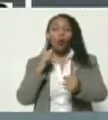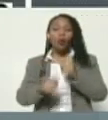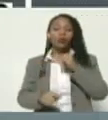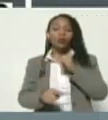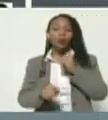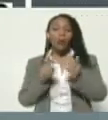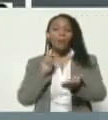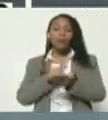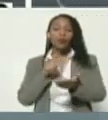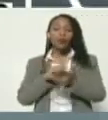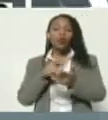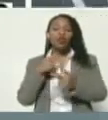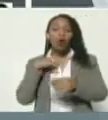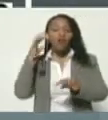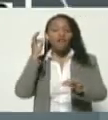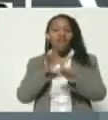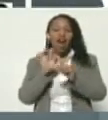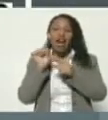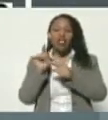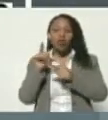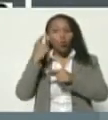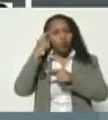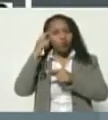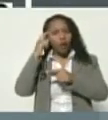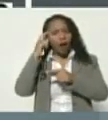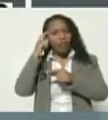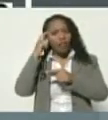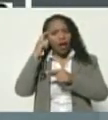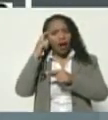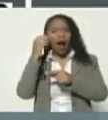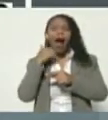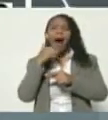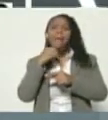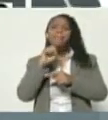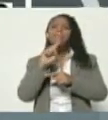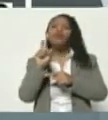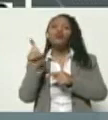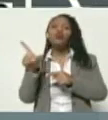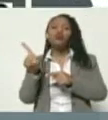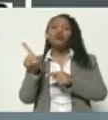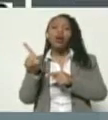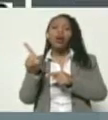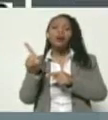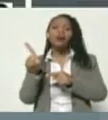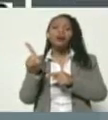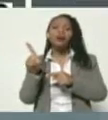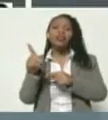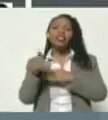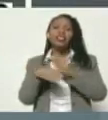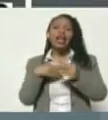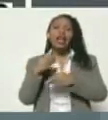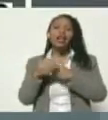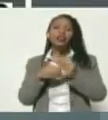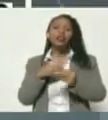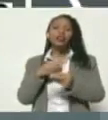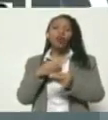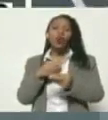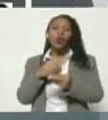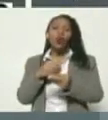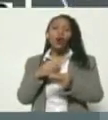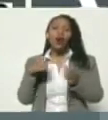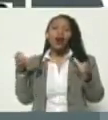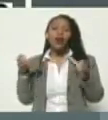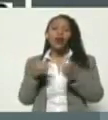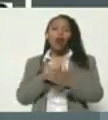la postulación. Yo tenía mucha fe en eso, recuerdan compañeros, que alguien preguntó, creo que fue en la reunión de